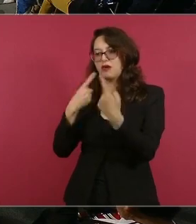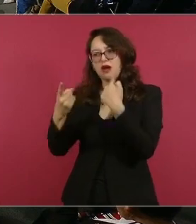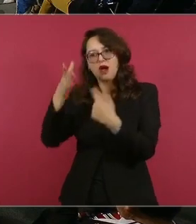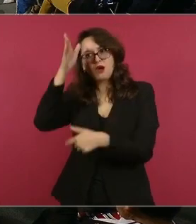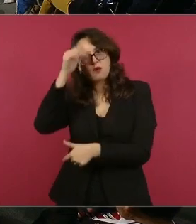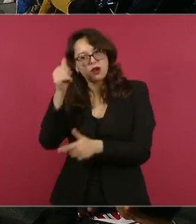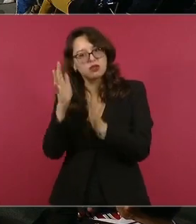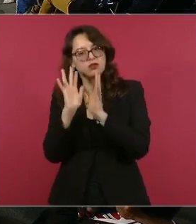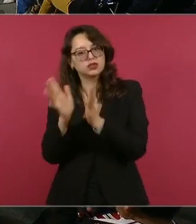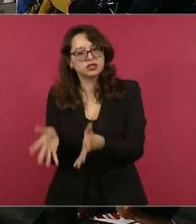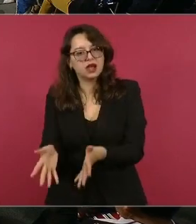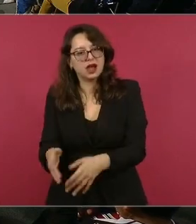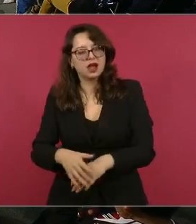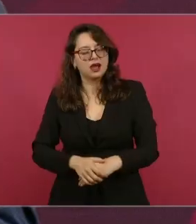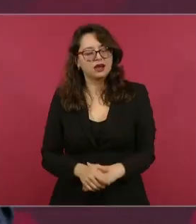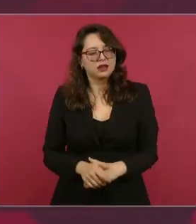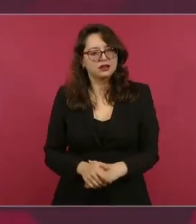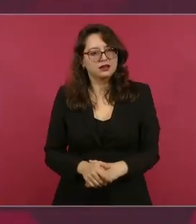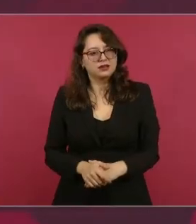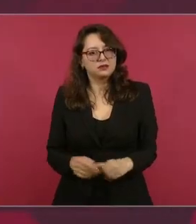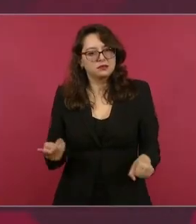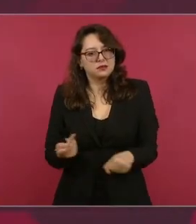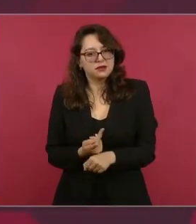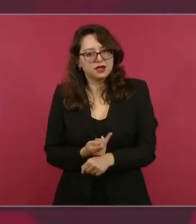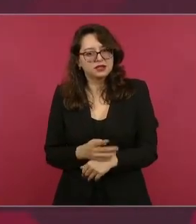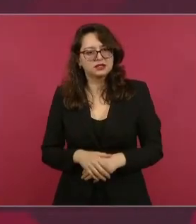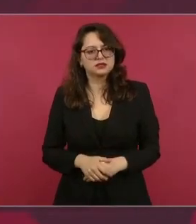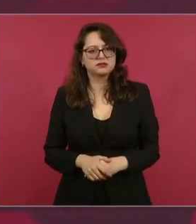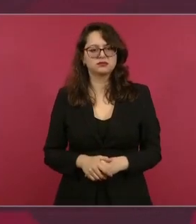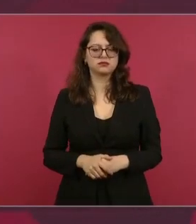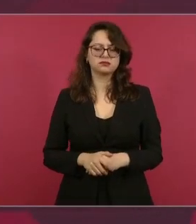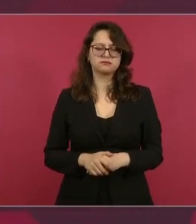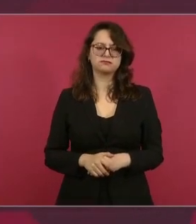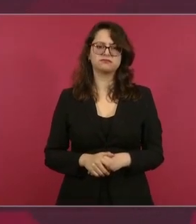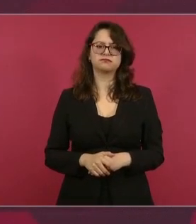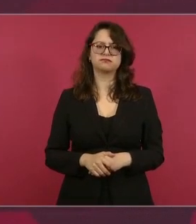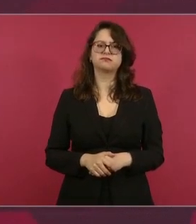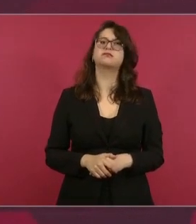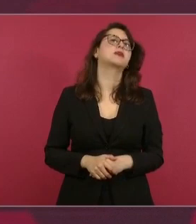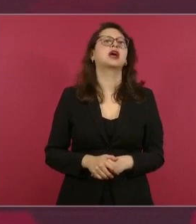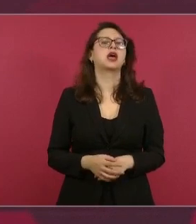Gracias. No debe de permitirse eso.